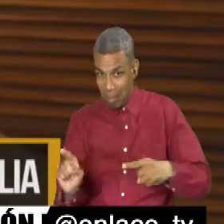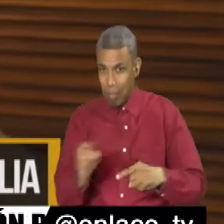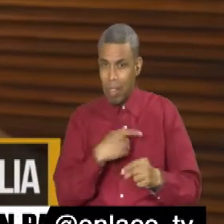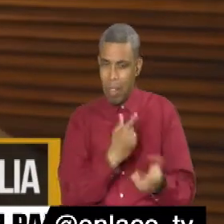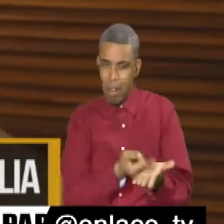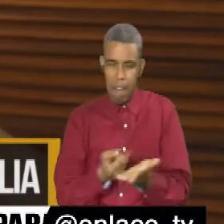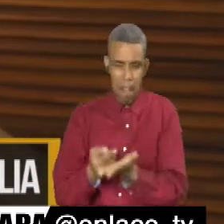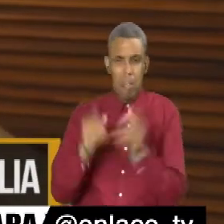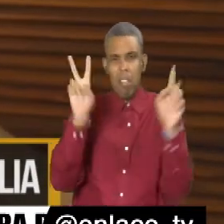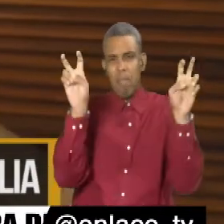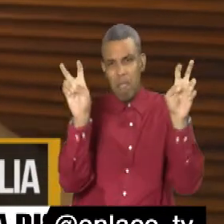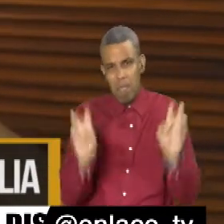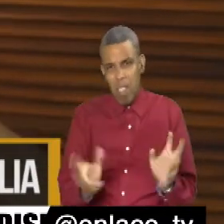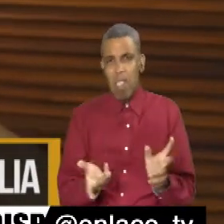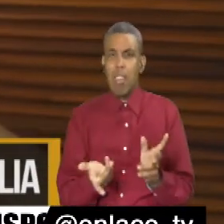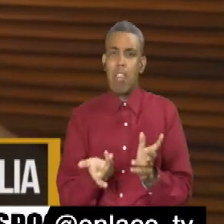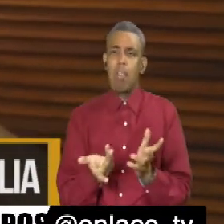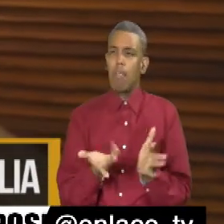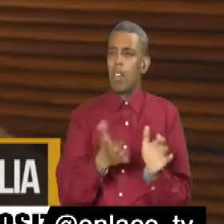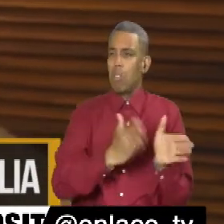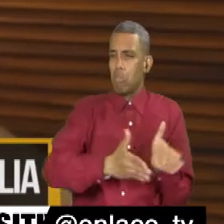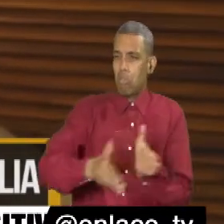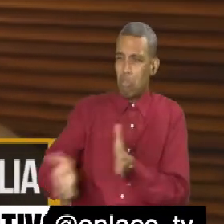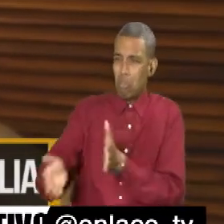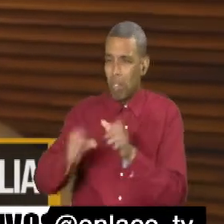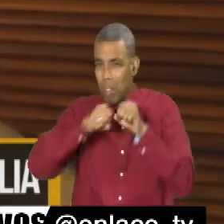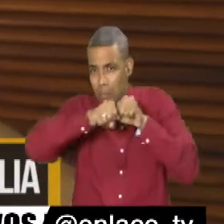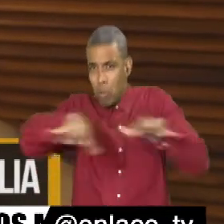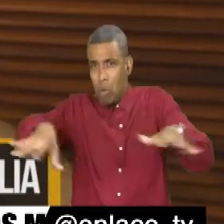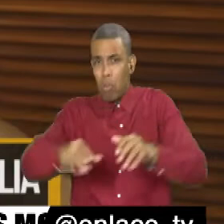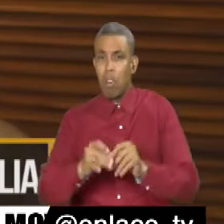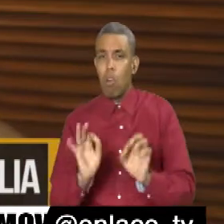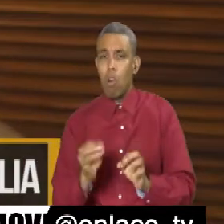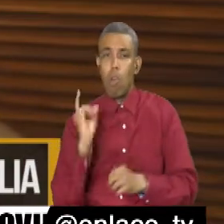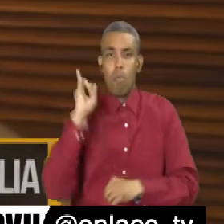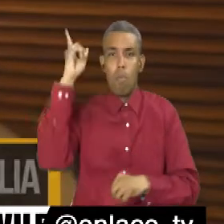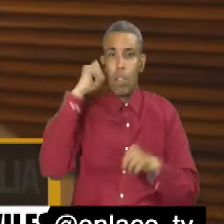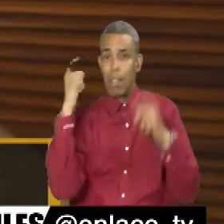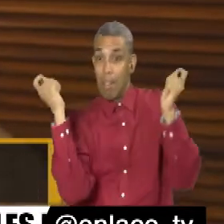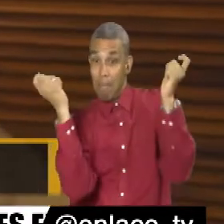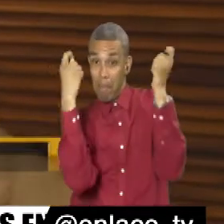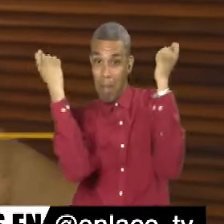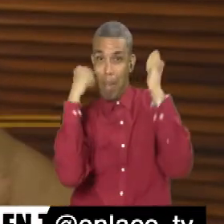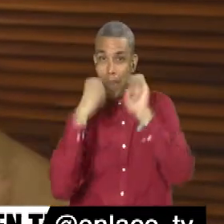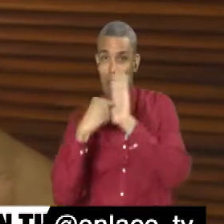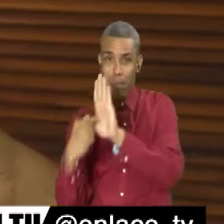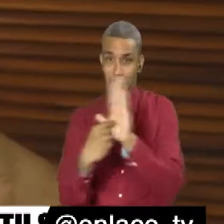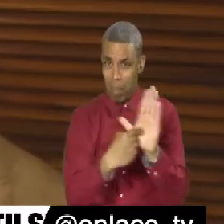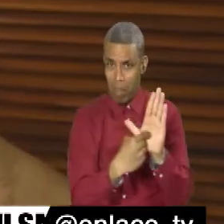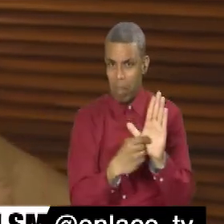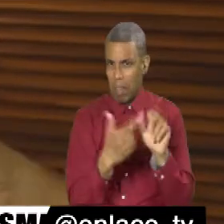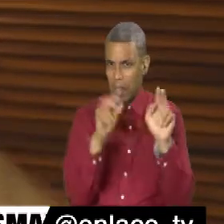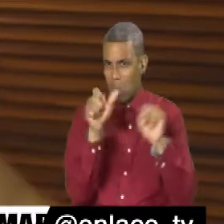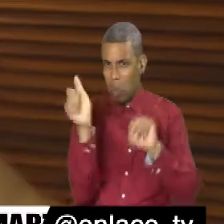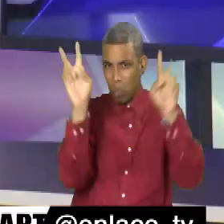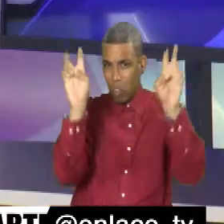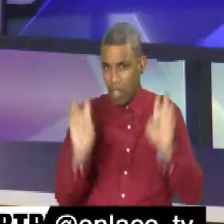de orden público y el tema de lo que ha sido la publicidad visual al exterior y otros temitas que seguramente van a salir allí a